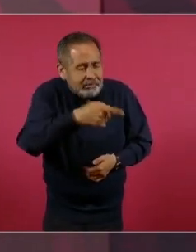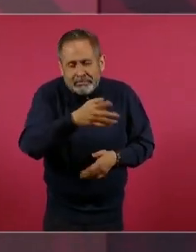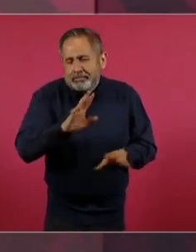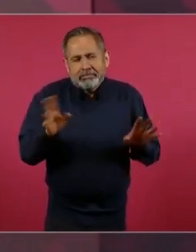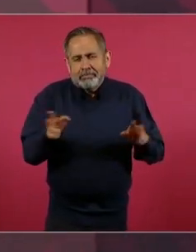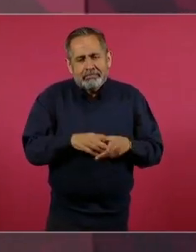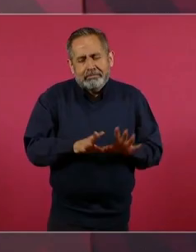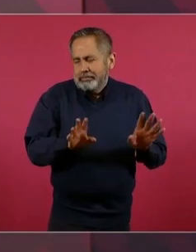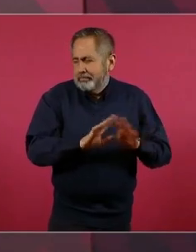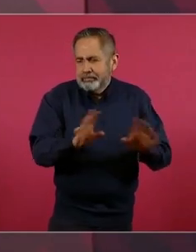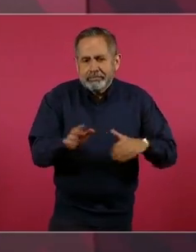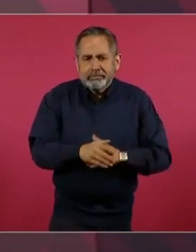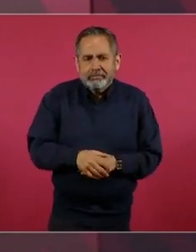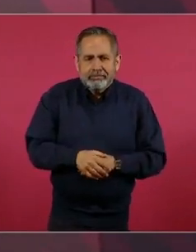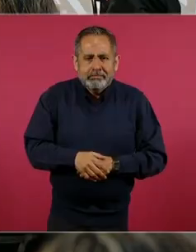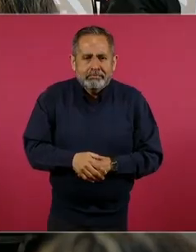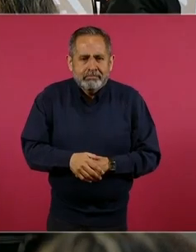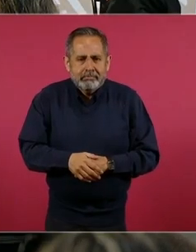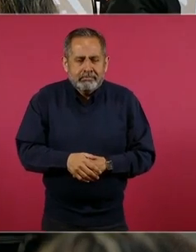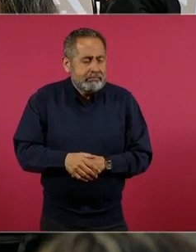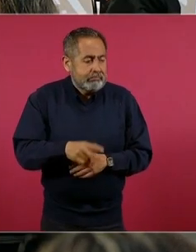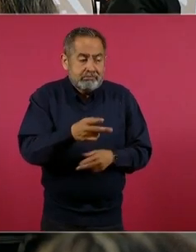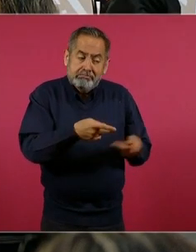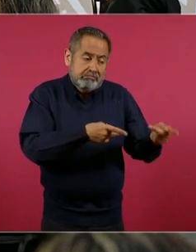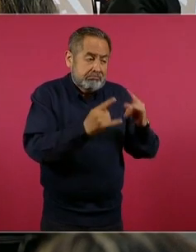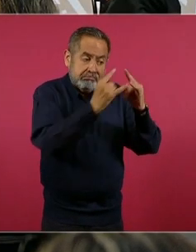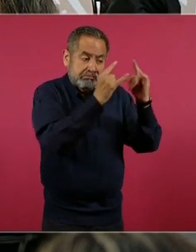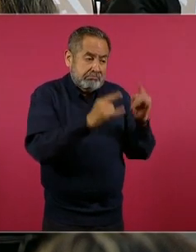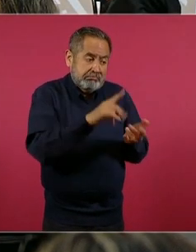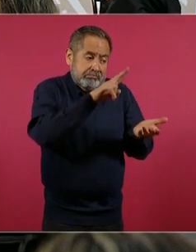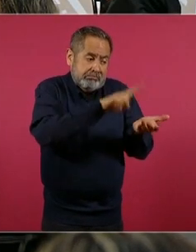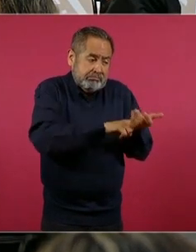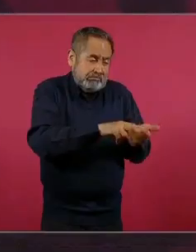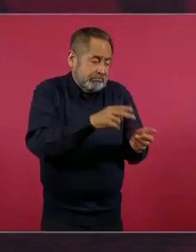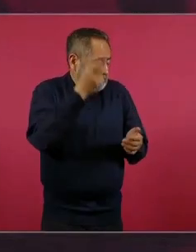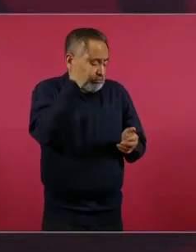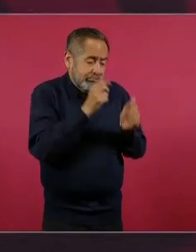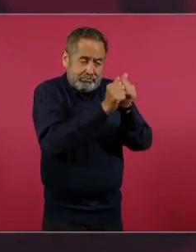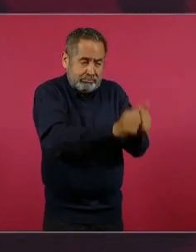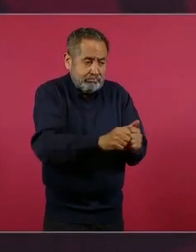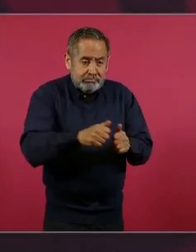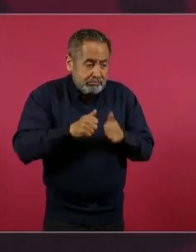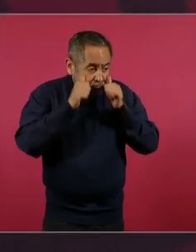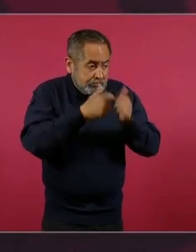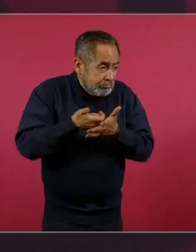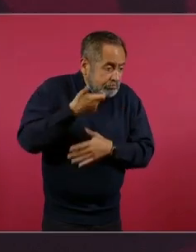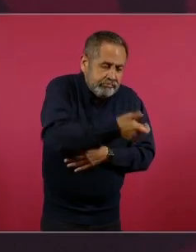Que prepare su campamento y